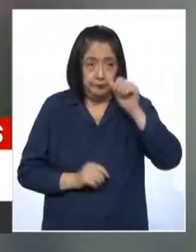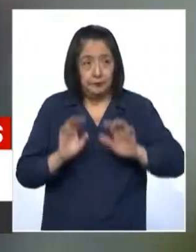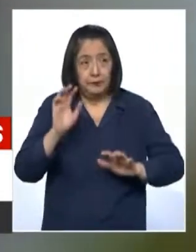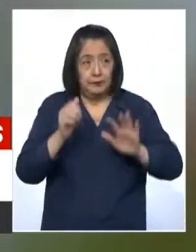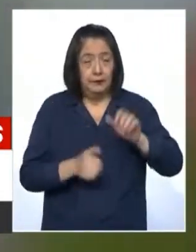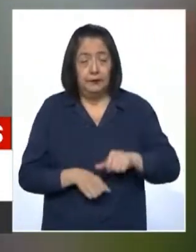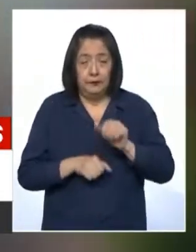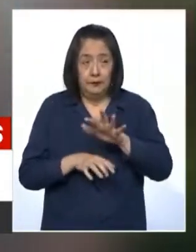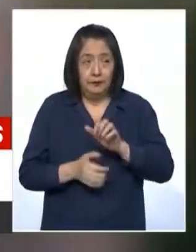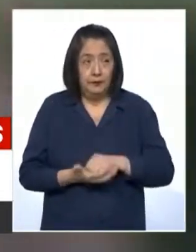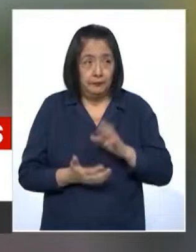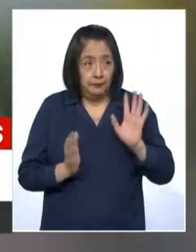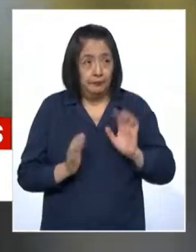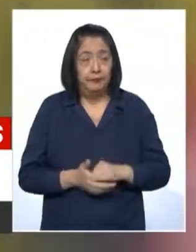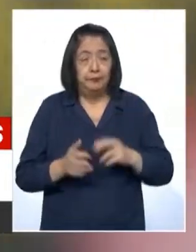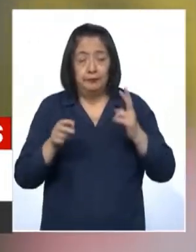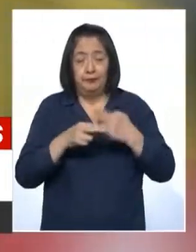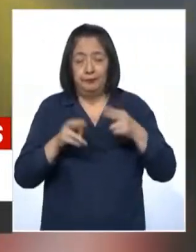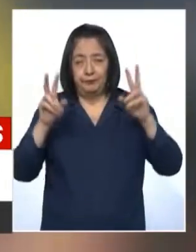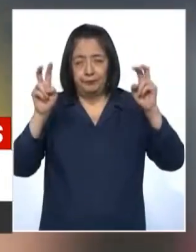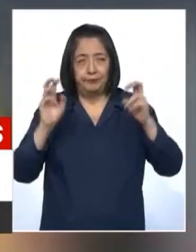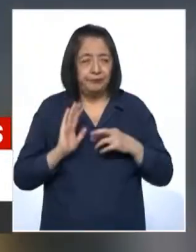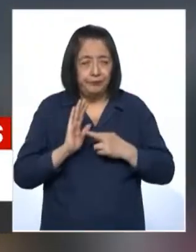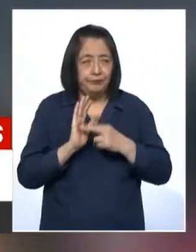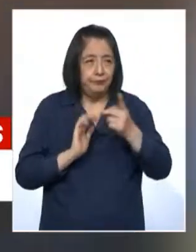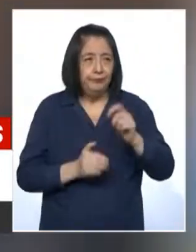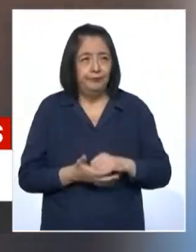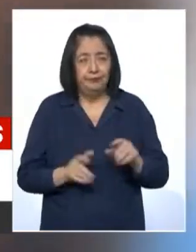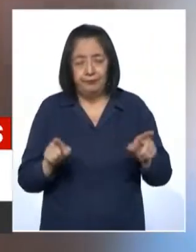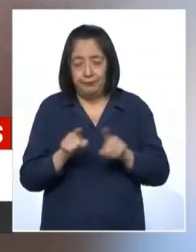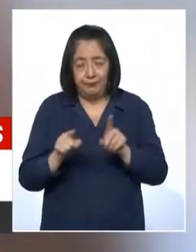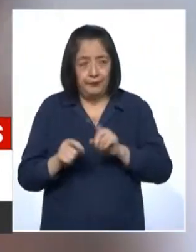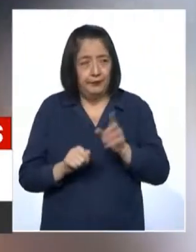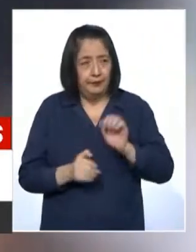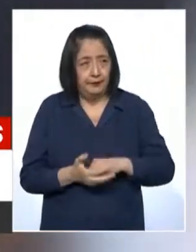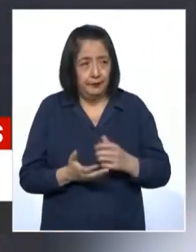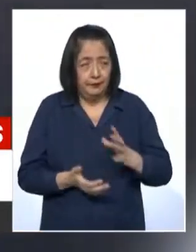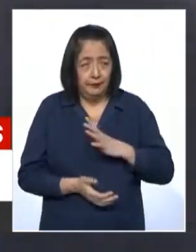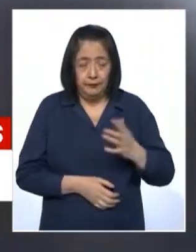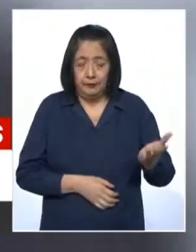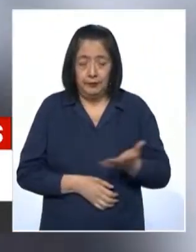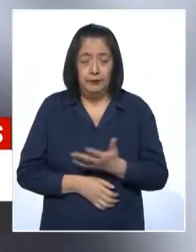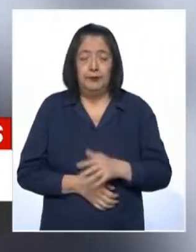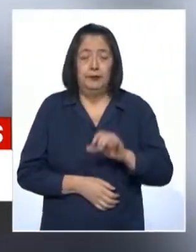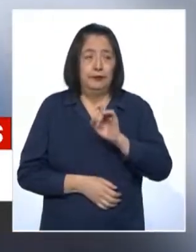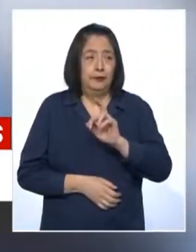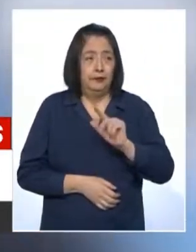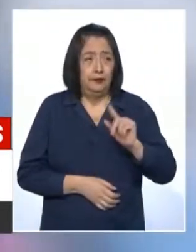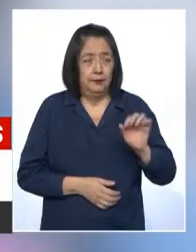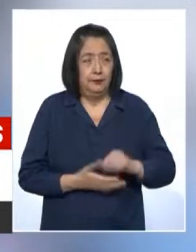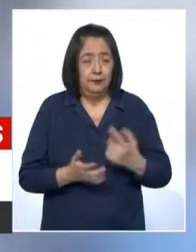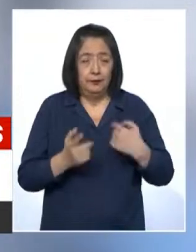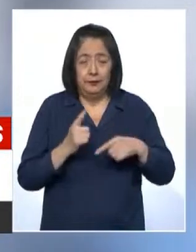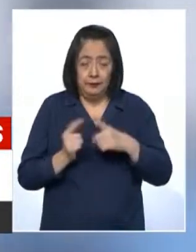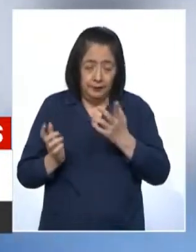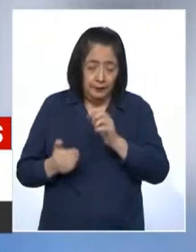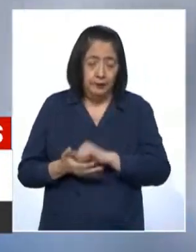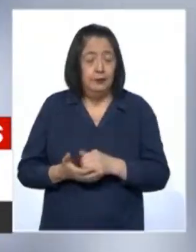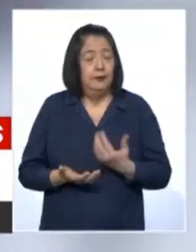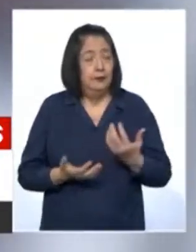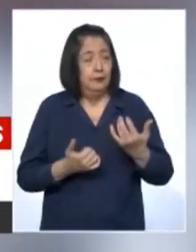de julio en un acto titulado La Revelación, y donde también sería recibido Sergio Busquets, excompañero del